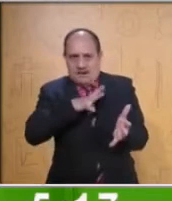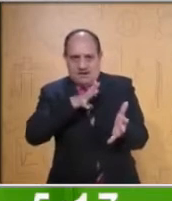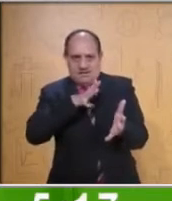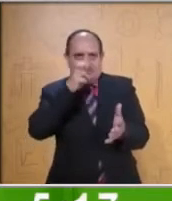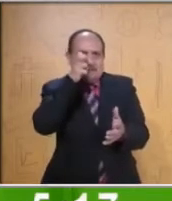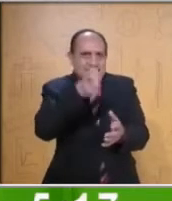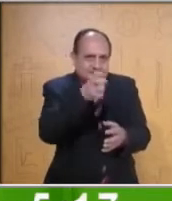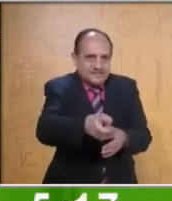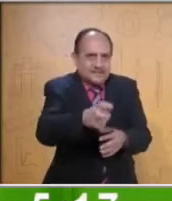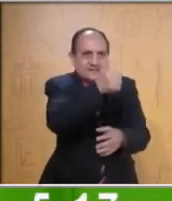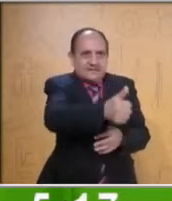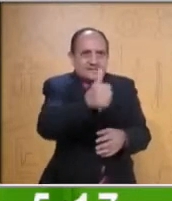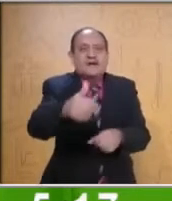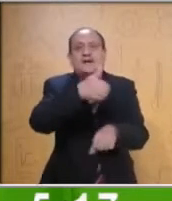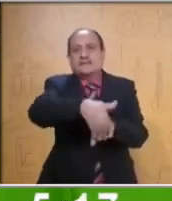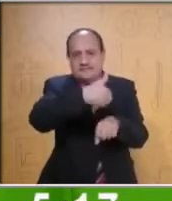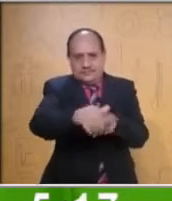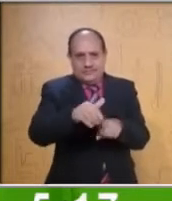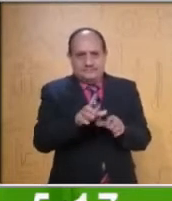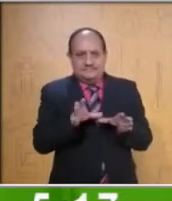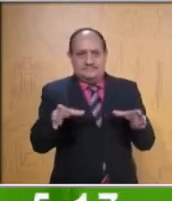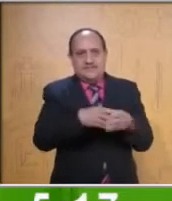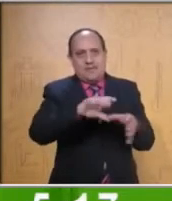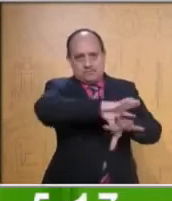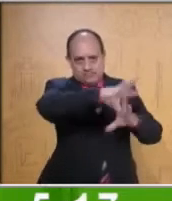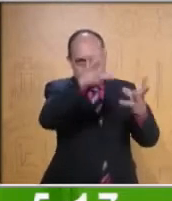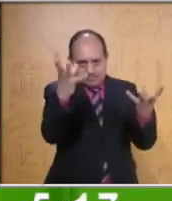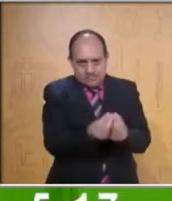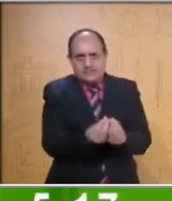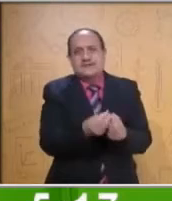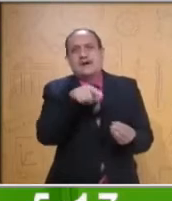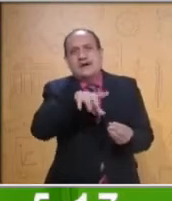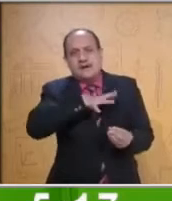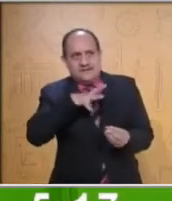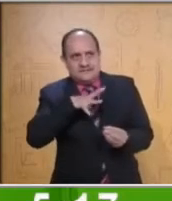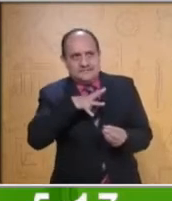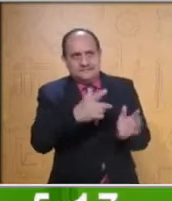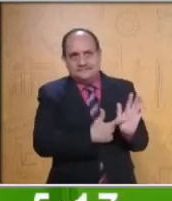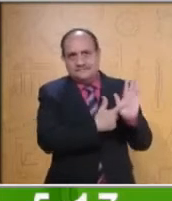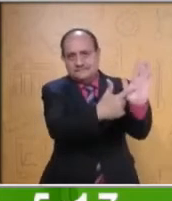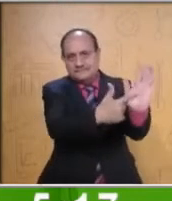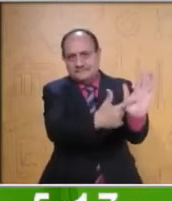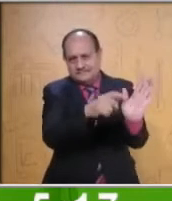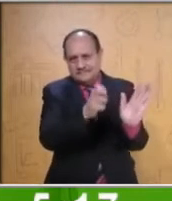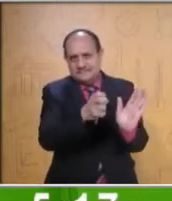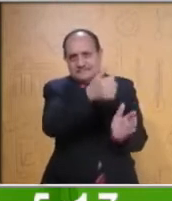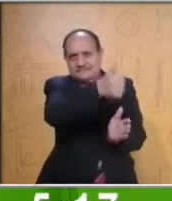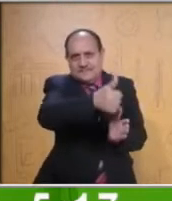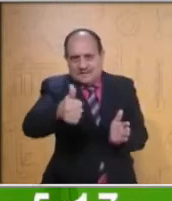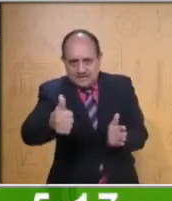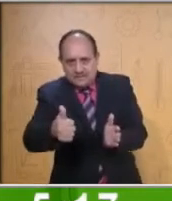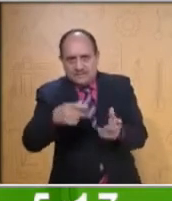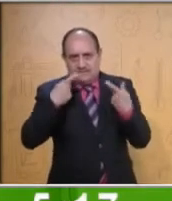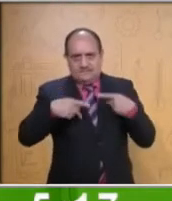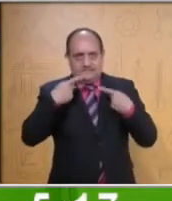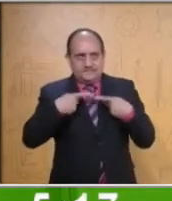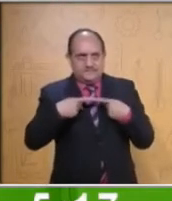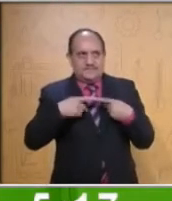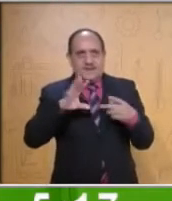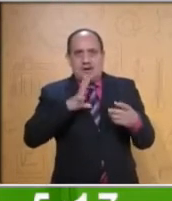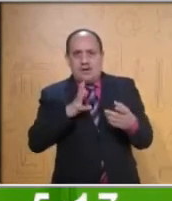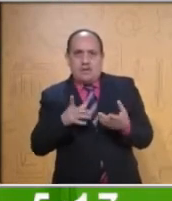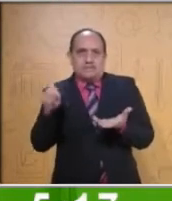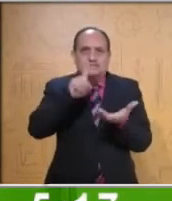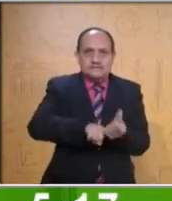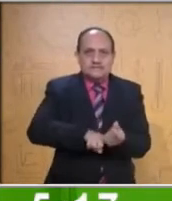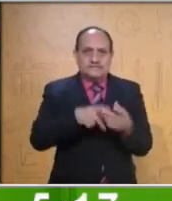aparece cada uno de los datos. Y aquí tenemos, como bien les dije, cada una de las personas o